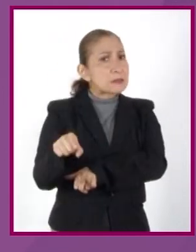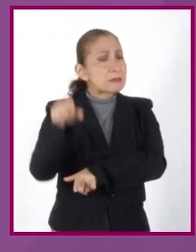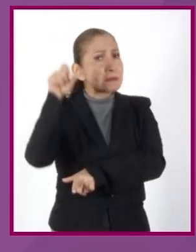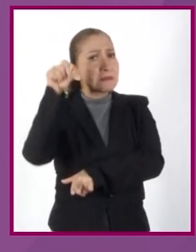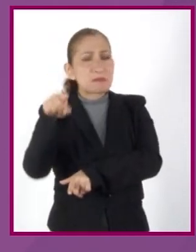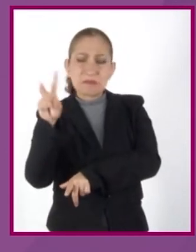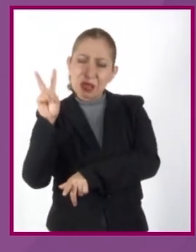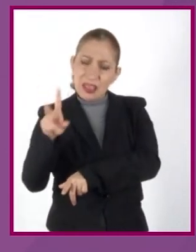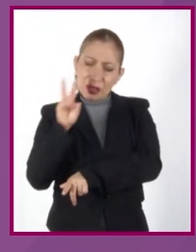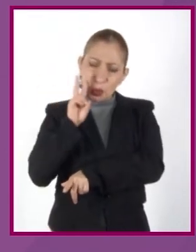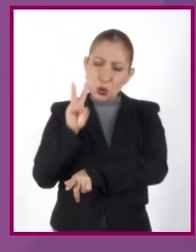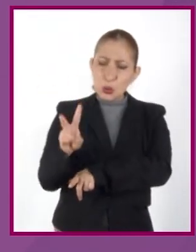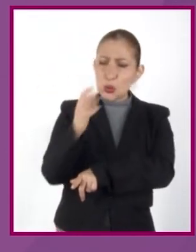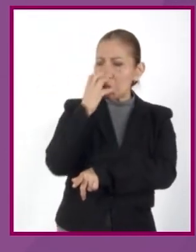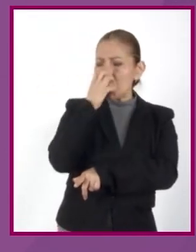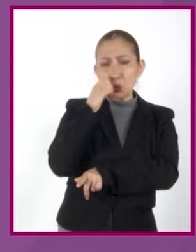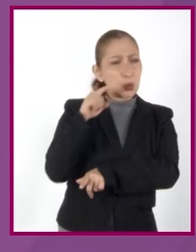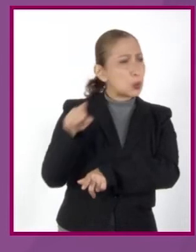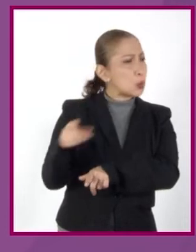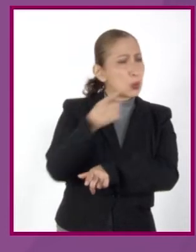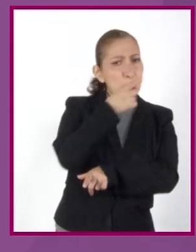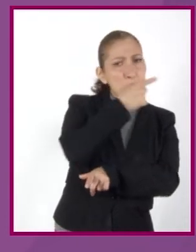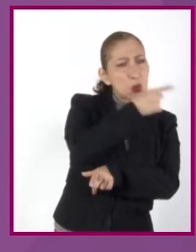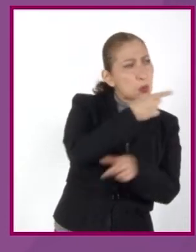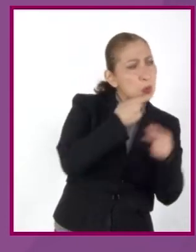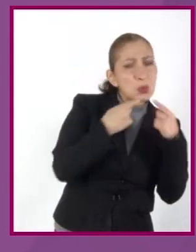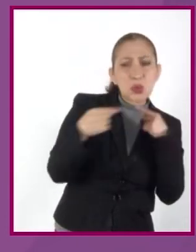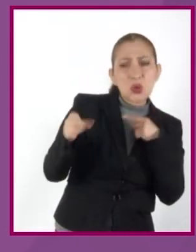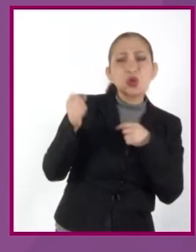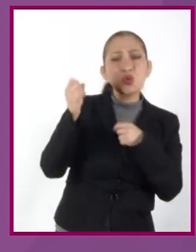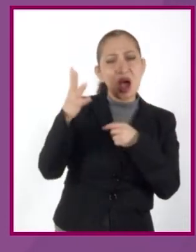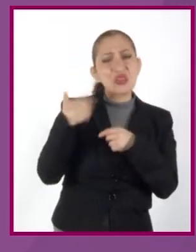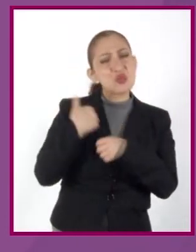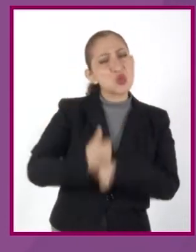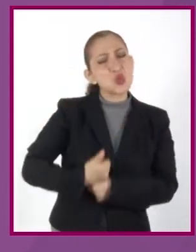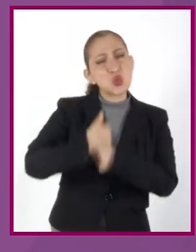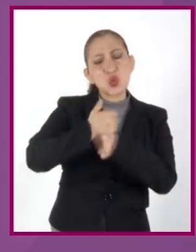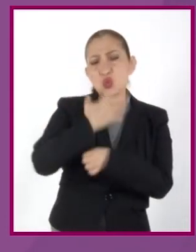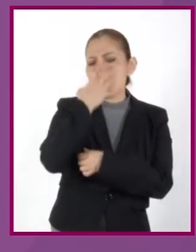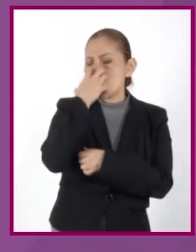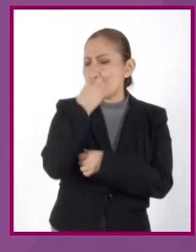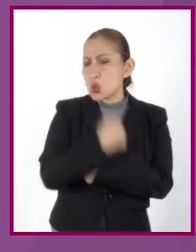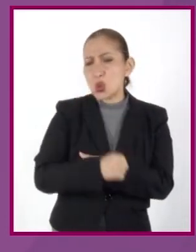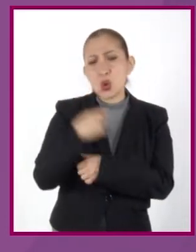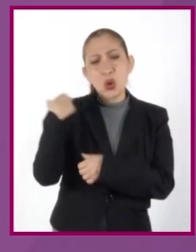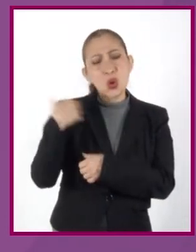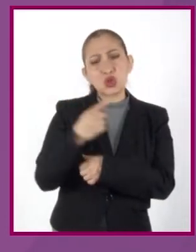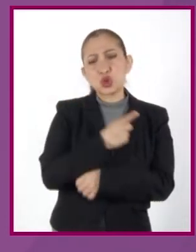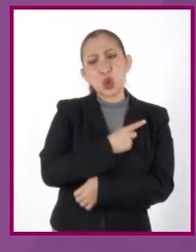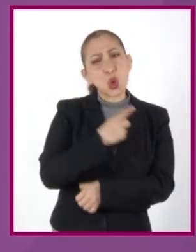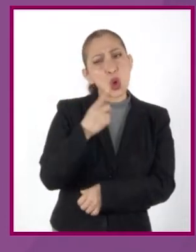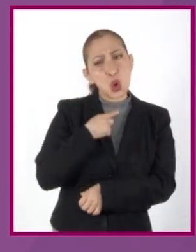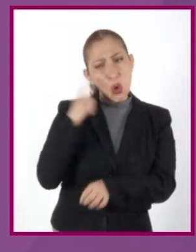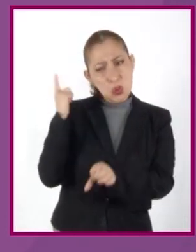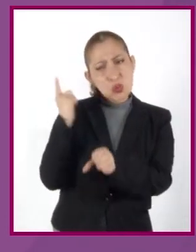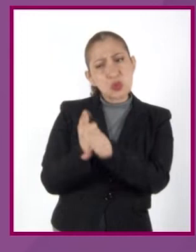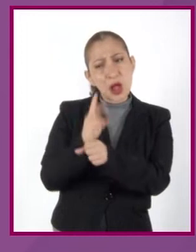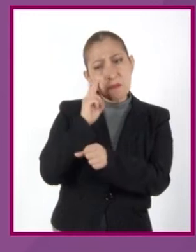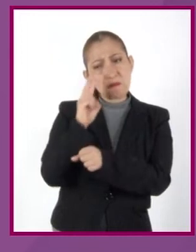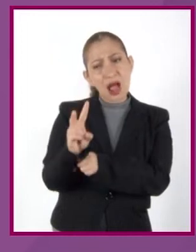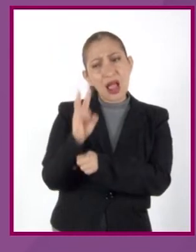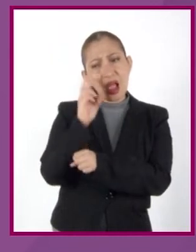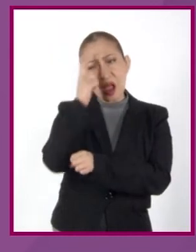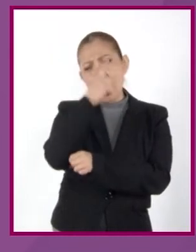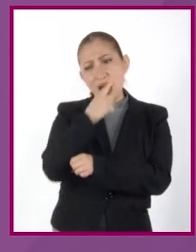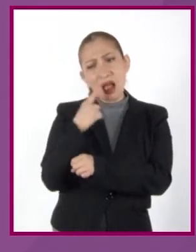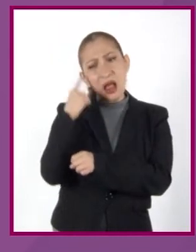Qué triste, muchos comentaban. Cuánta pesadumbre, cuán grande soledad se adivinaba en la